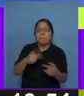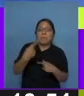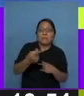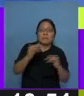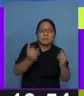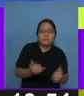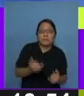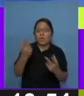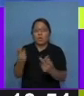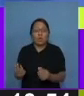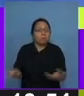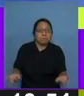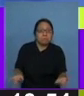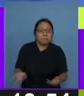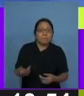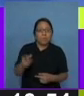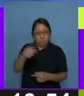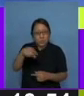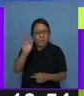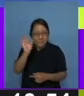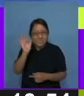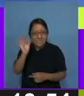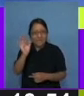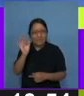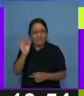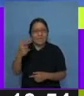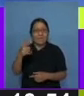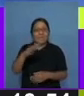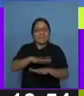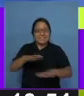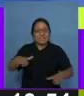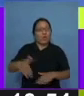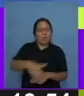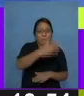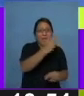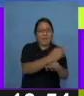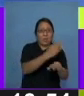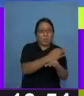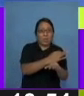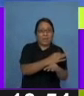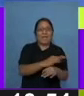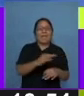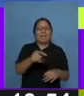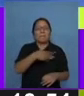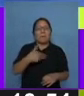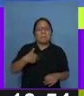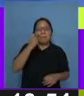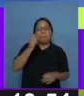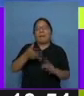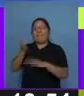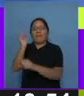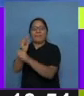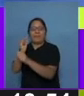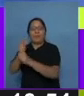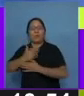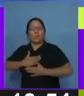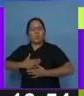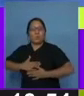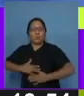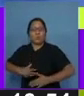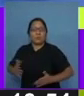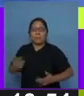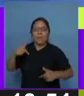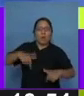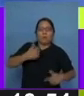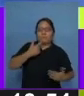que el chico va a la escuela y el papá se libera un poco para ir a su trabajo. Y en estos días es como que lo tuvimos, digo,